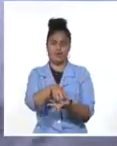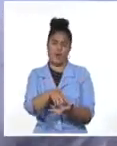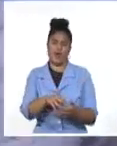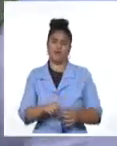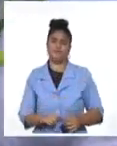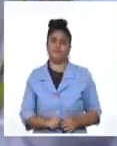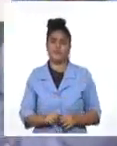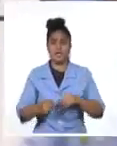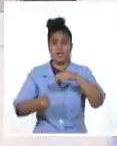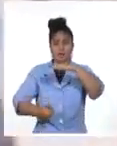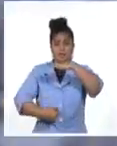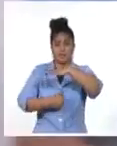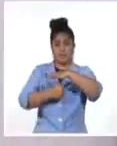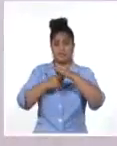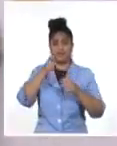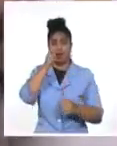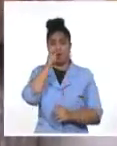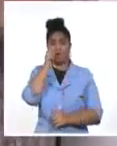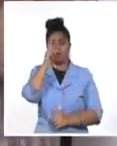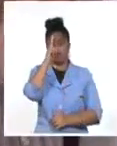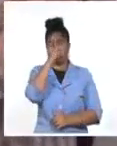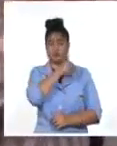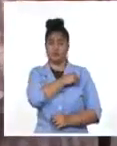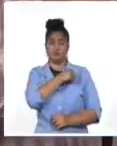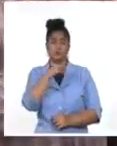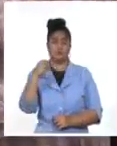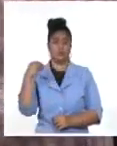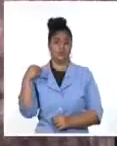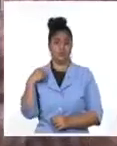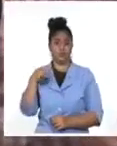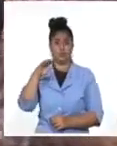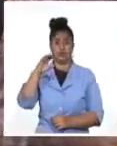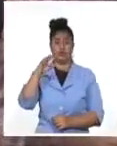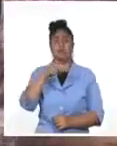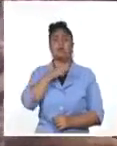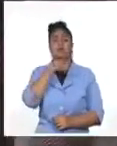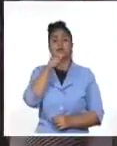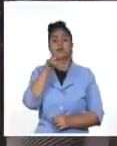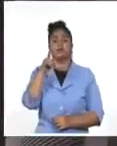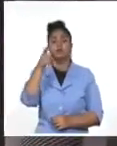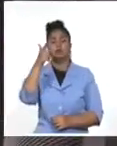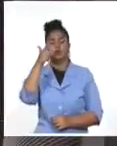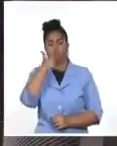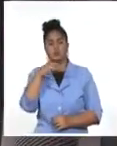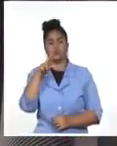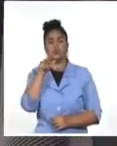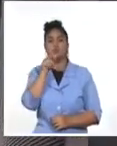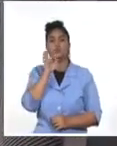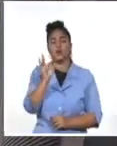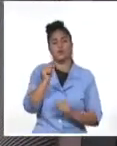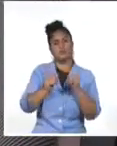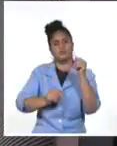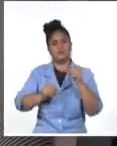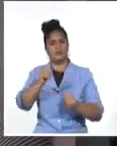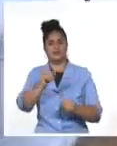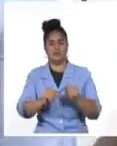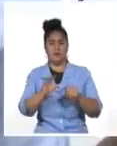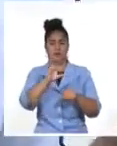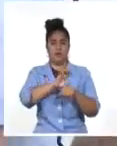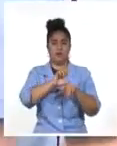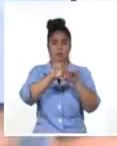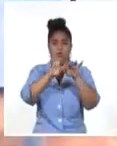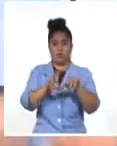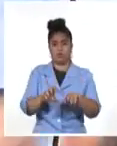El presidente de BioCubaPharma, doctor Eduardo Martínez Díaz, asistió a la inauguración del nuevo clúster de supercomputadoras de